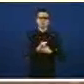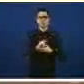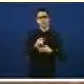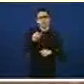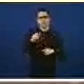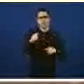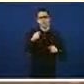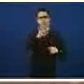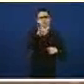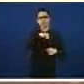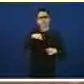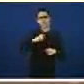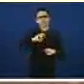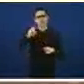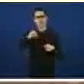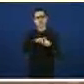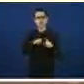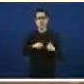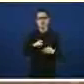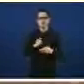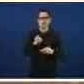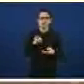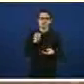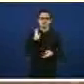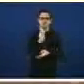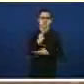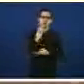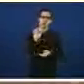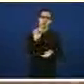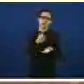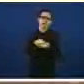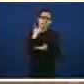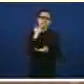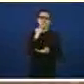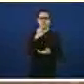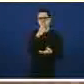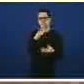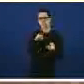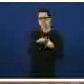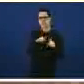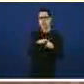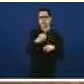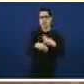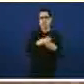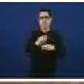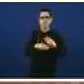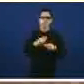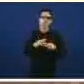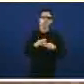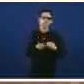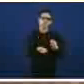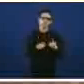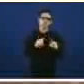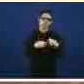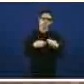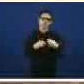bancos Por realizar Prácticas abusivas Sin embargo Vostede aquí Non quere ir Por esta vía Tampouco é certo Que estén exercendo